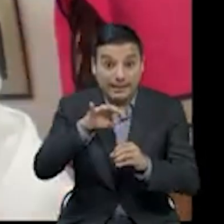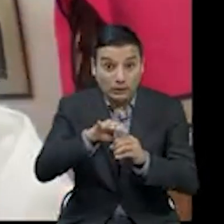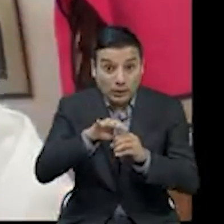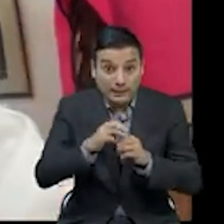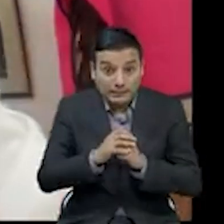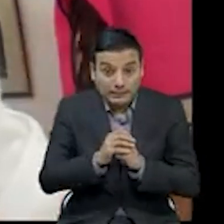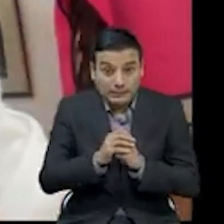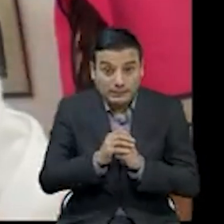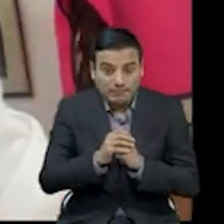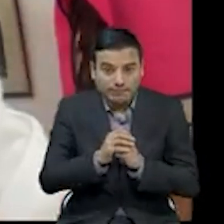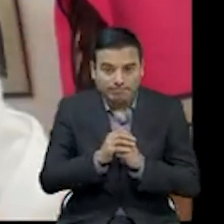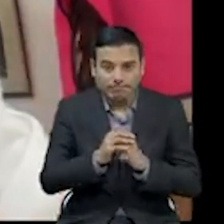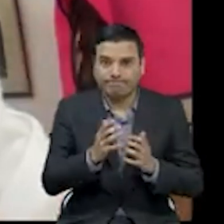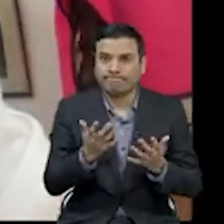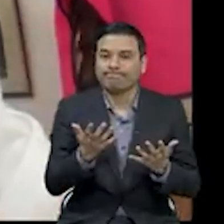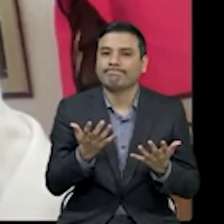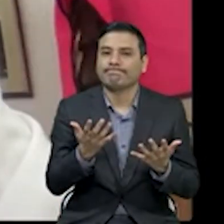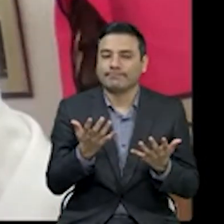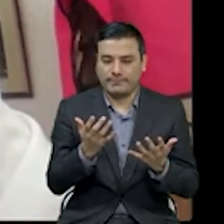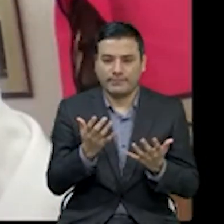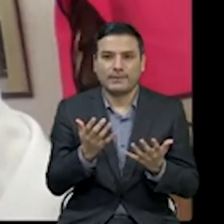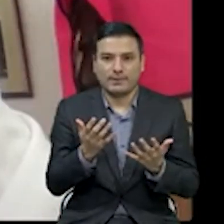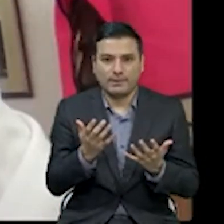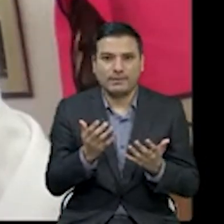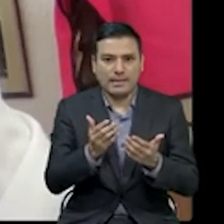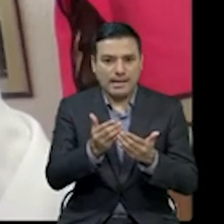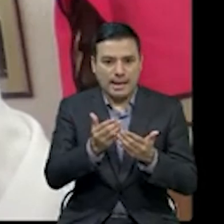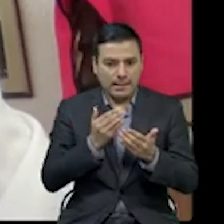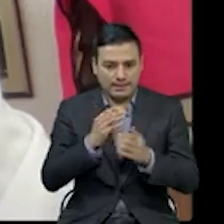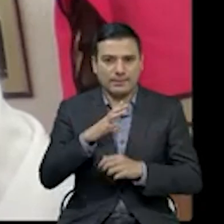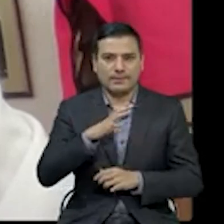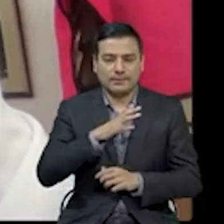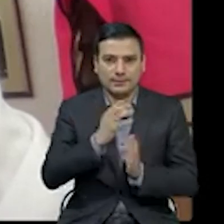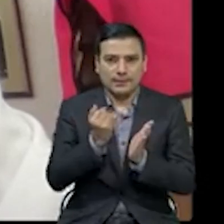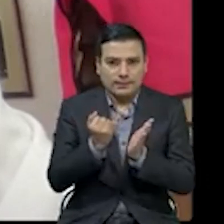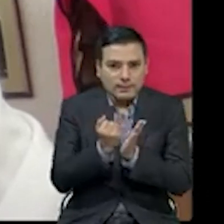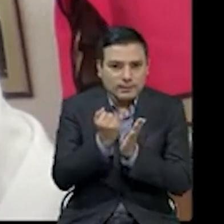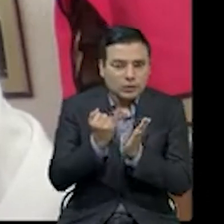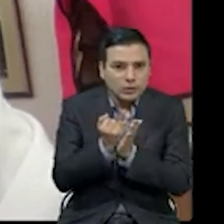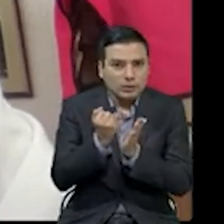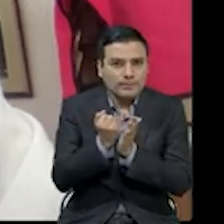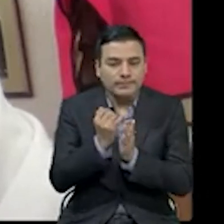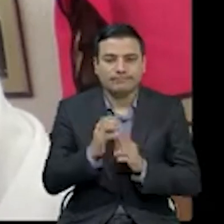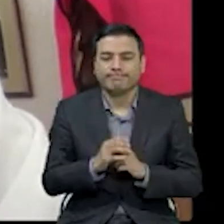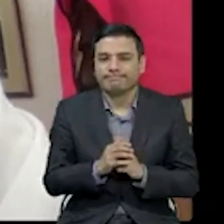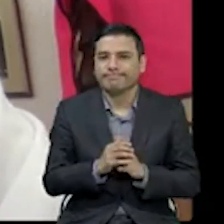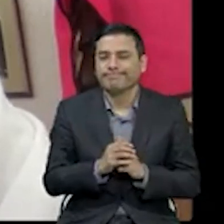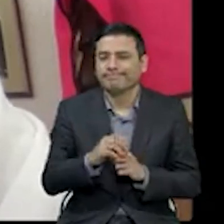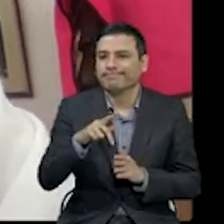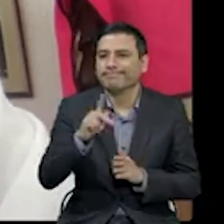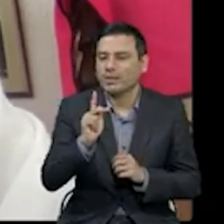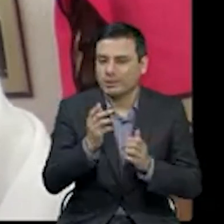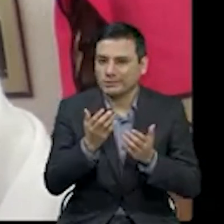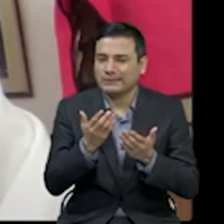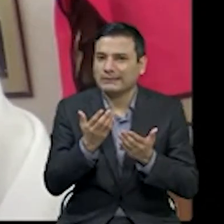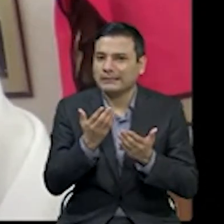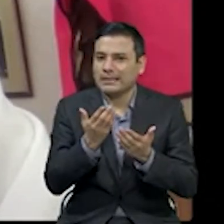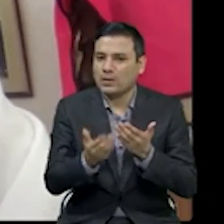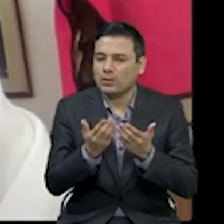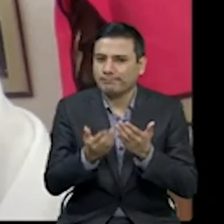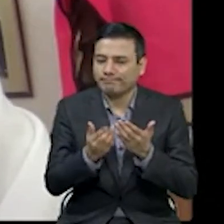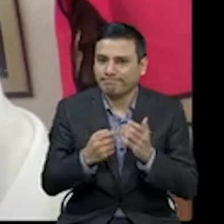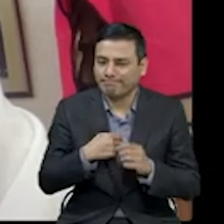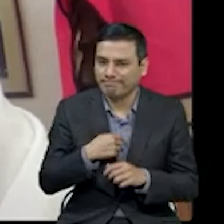decisiones que algunas de ellas se toman con anticipación, pero ahora se ven las consecuencias. Y yo tengo la firme convicción de